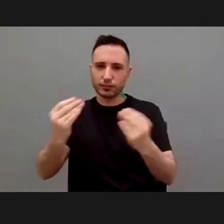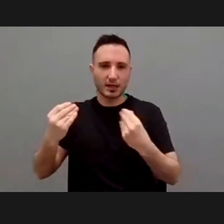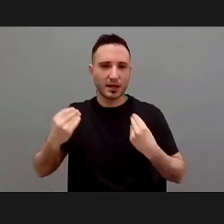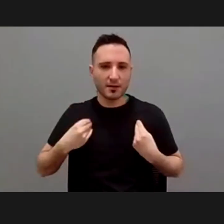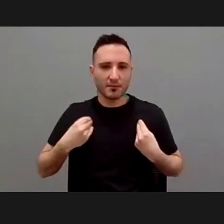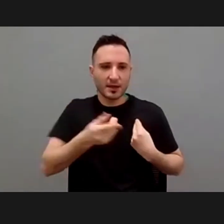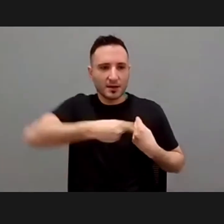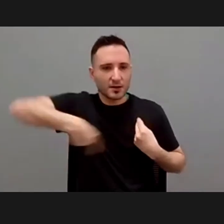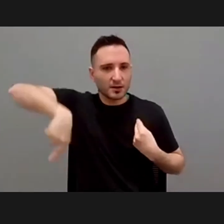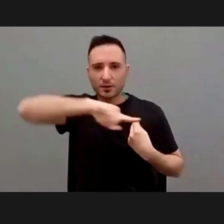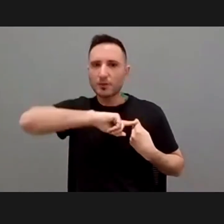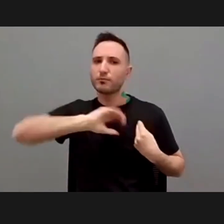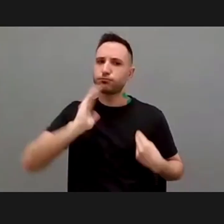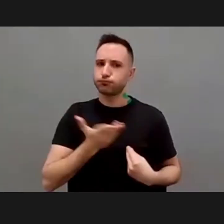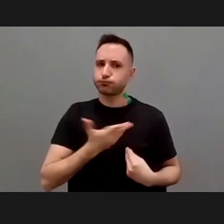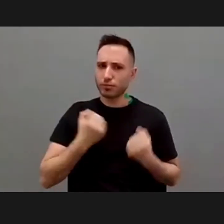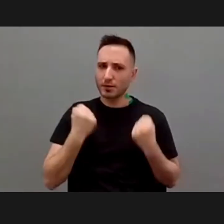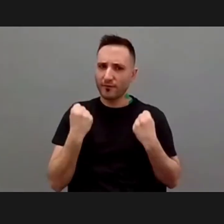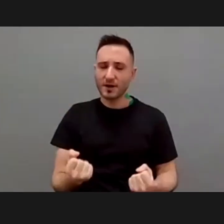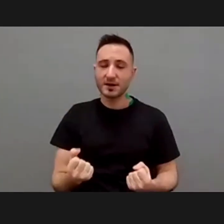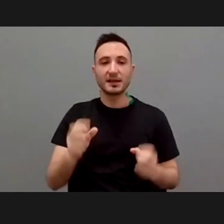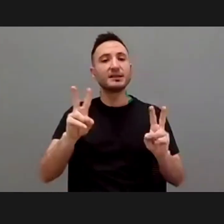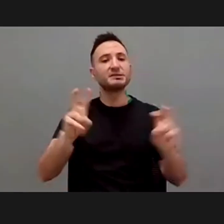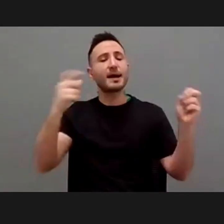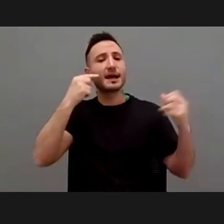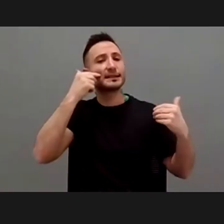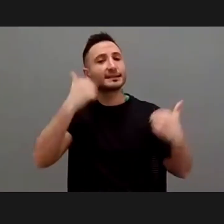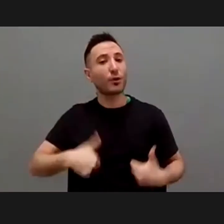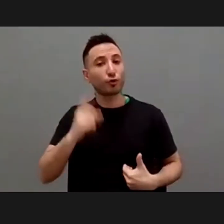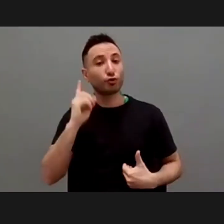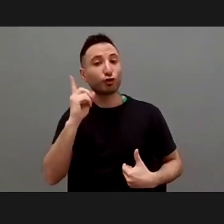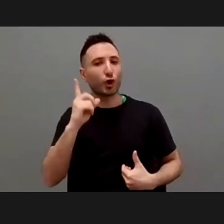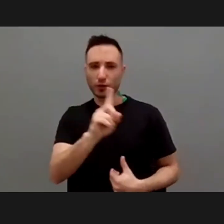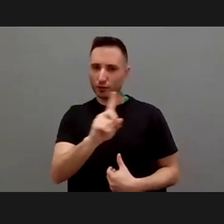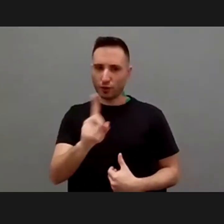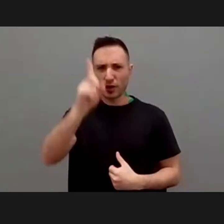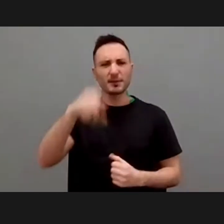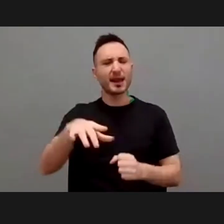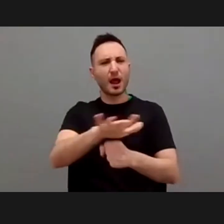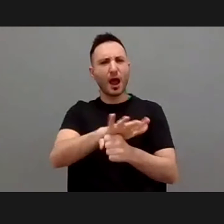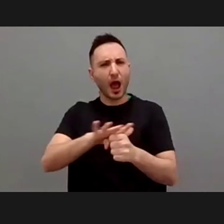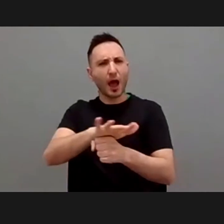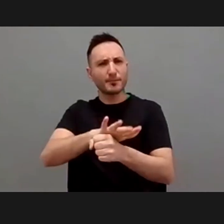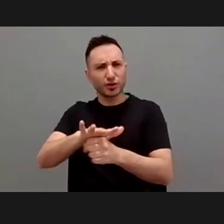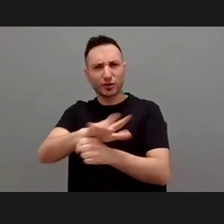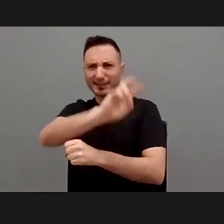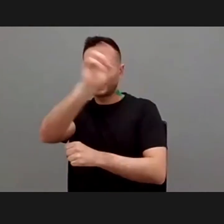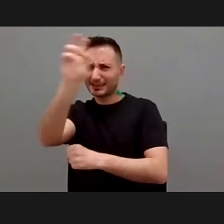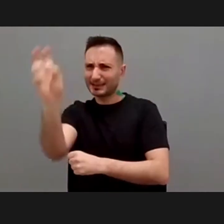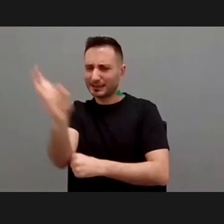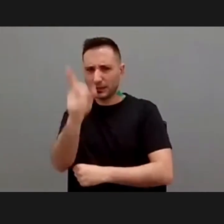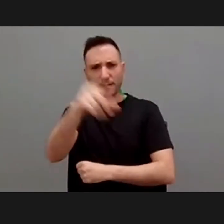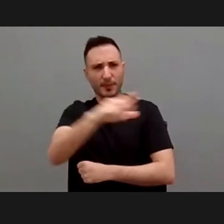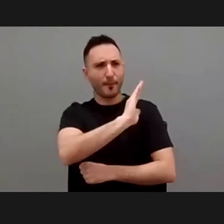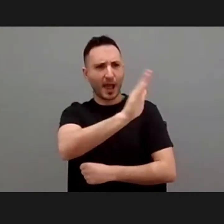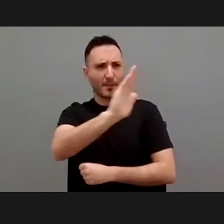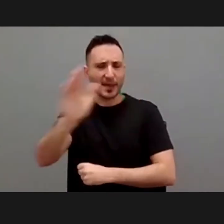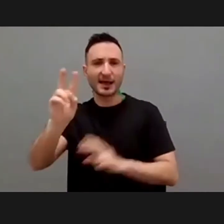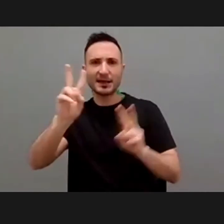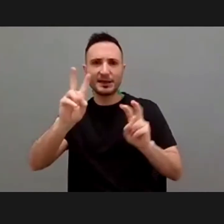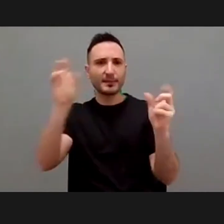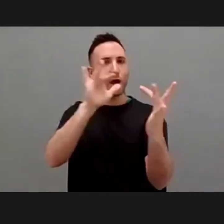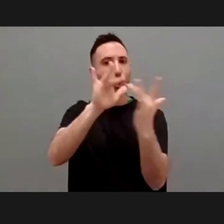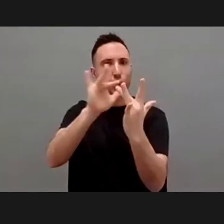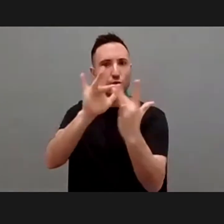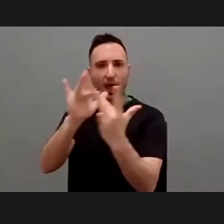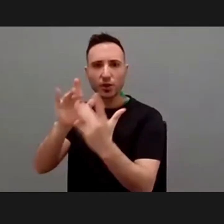solo en cuestiones de salud, sino en todos los ámbitos, ¿no? También en nuestras relaciones y, como no